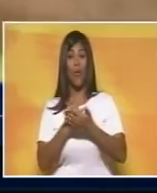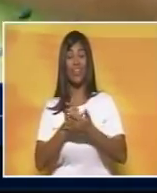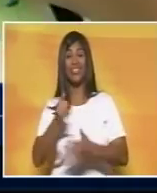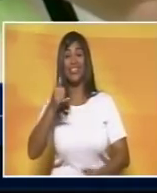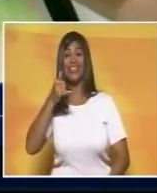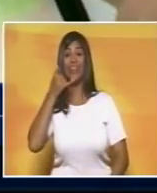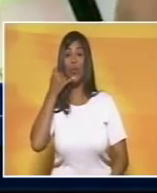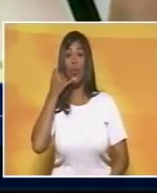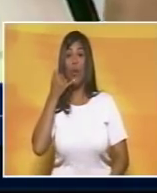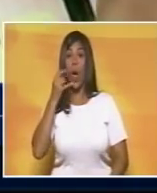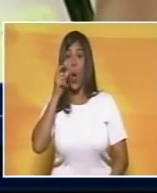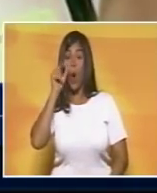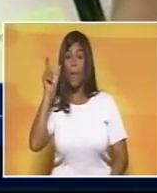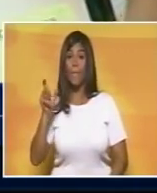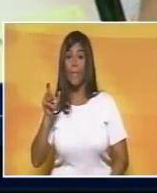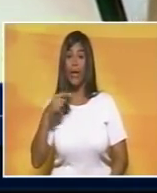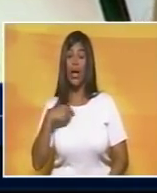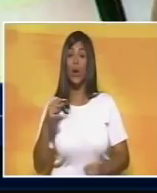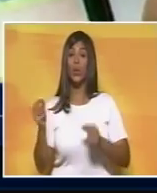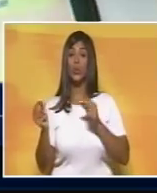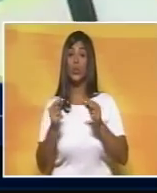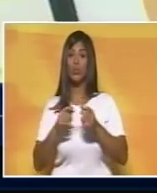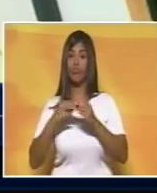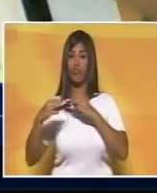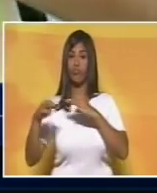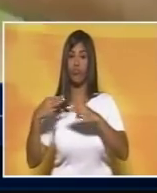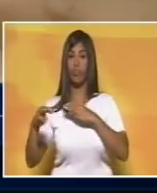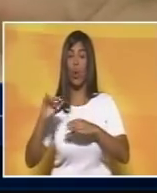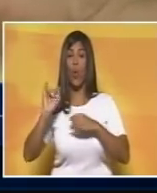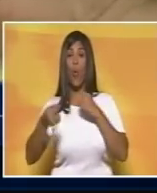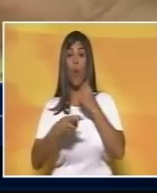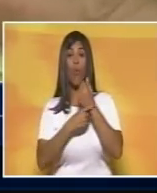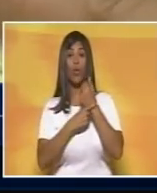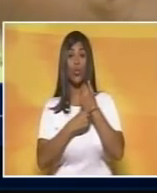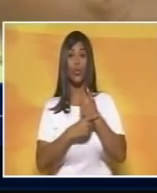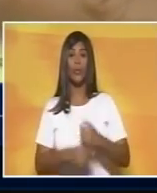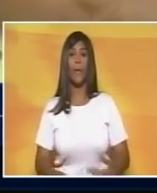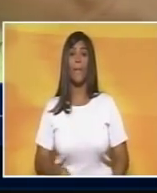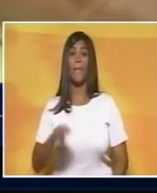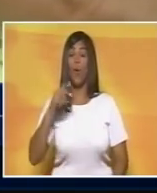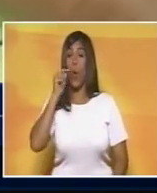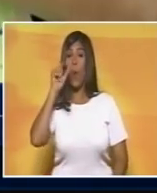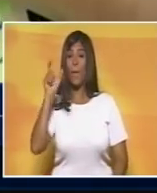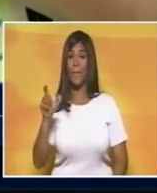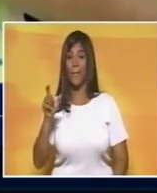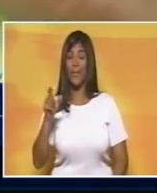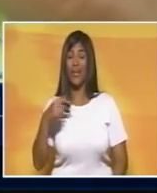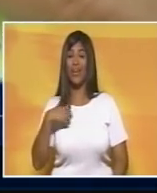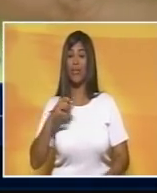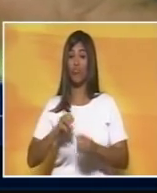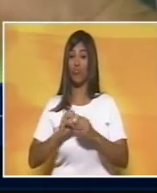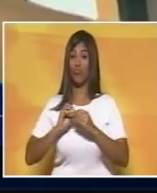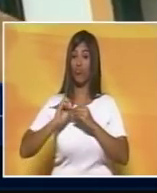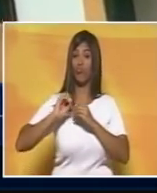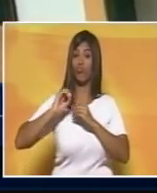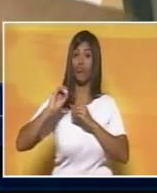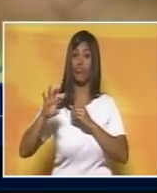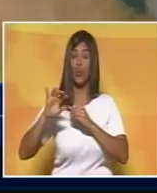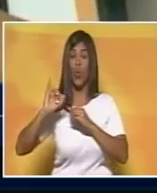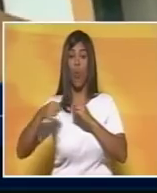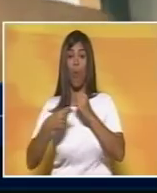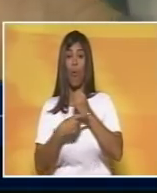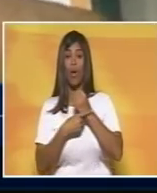de Marrero hablando con el señor Juan Guaidó. Y Marrero le pasa a Juan Guaidó en el